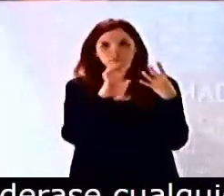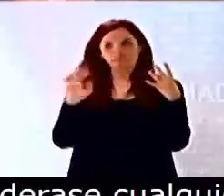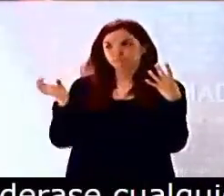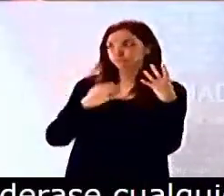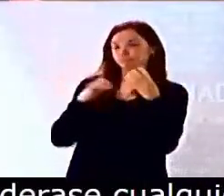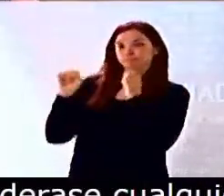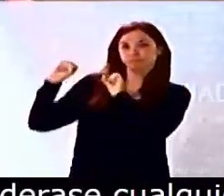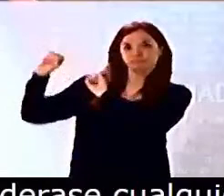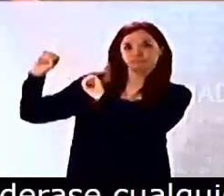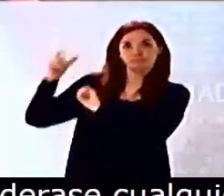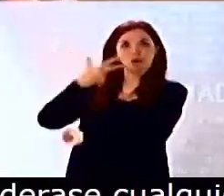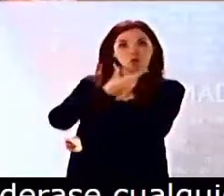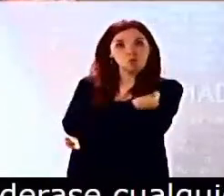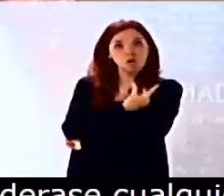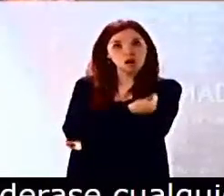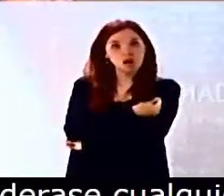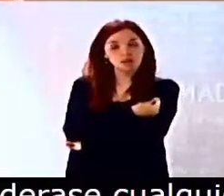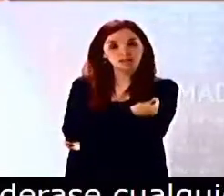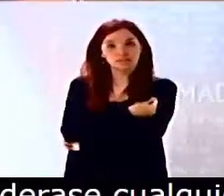contraindicación para la vacuna,